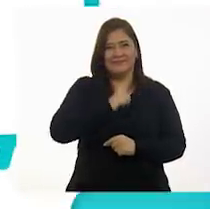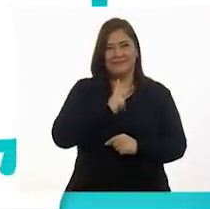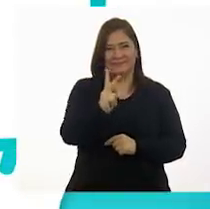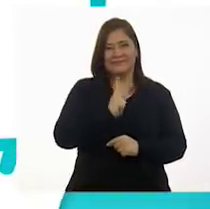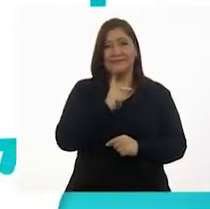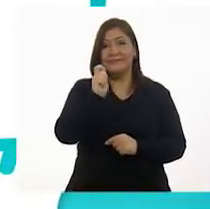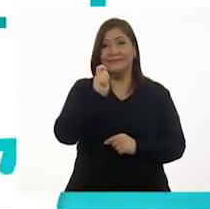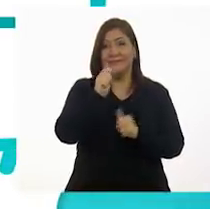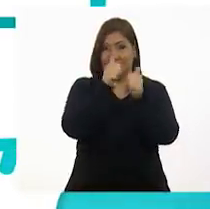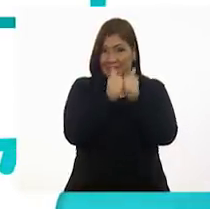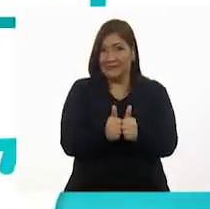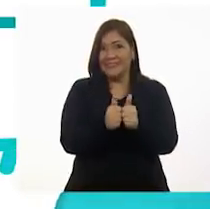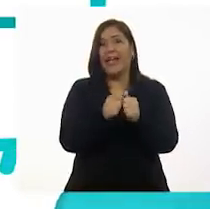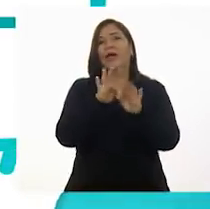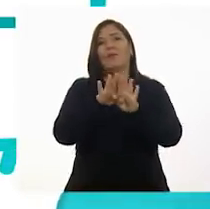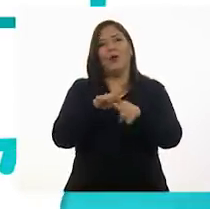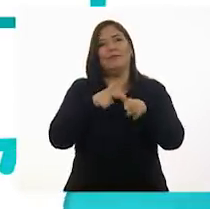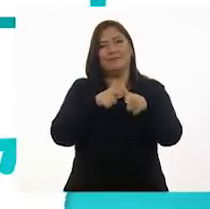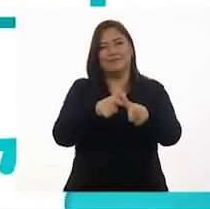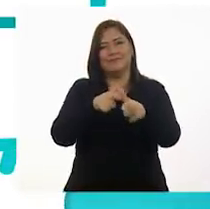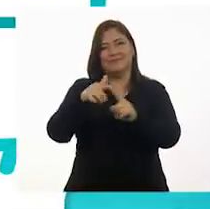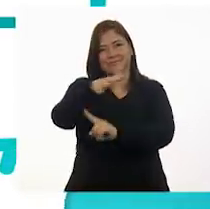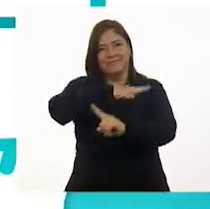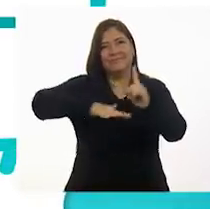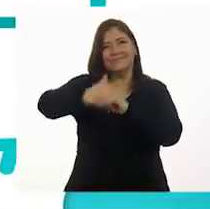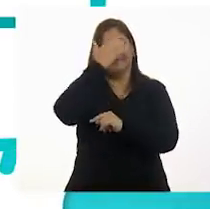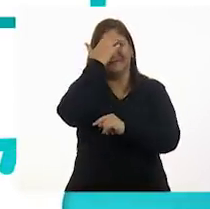con Conocimiento del Medio.